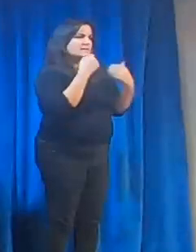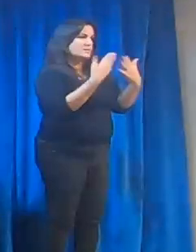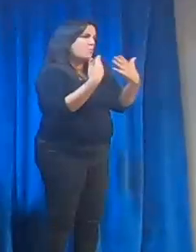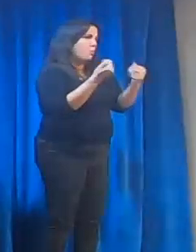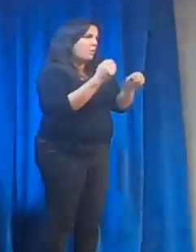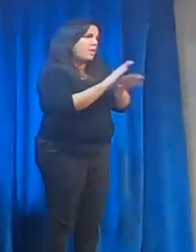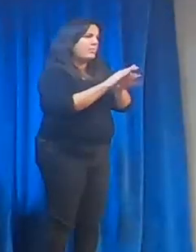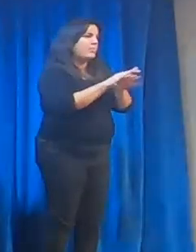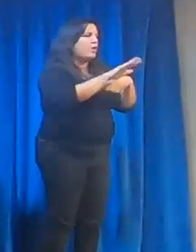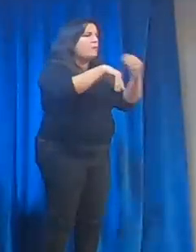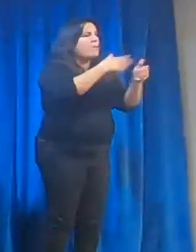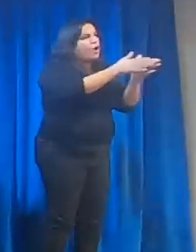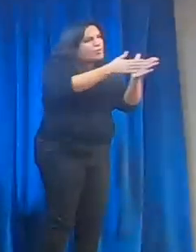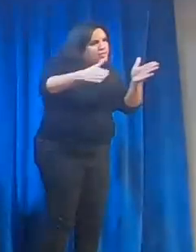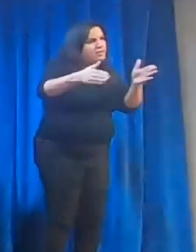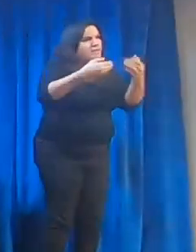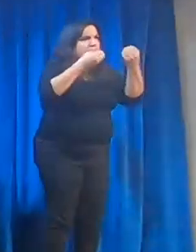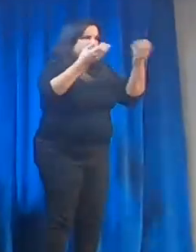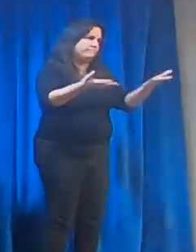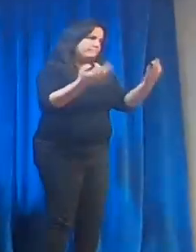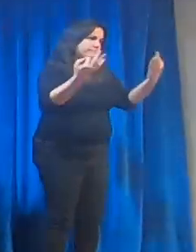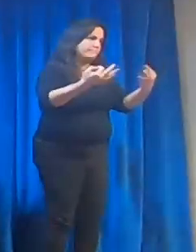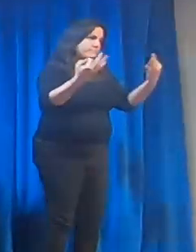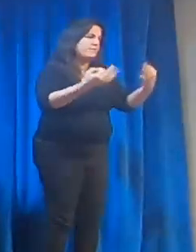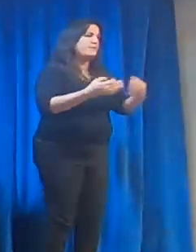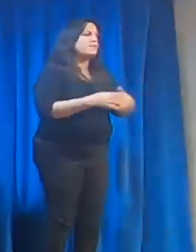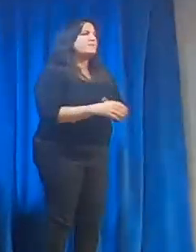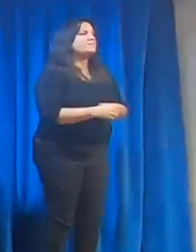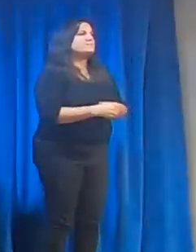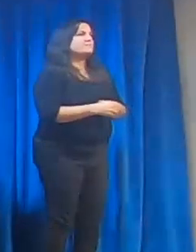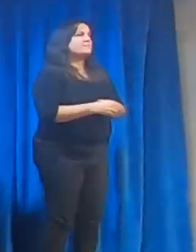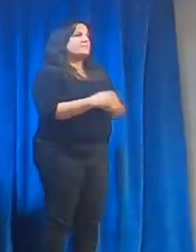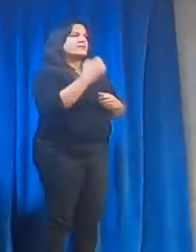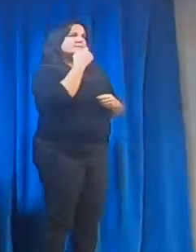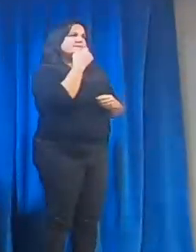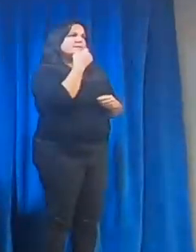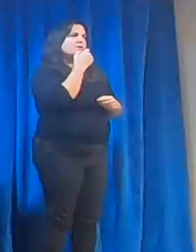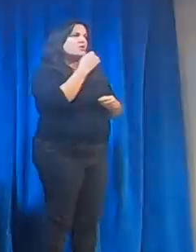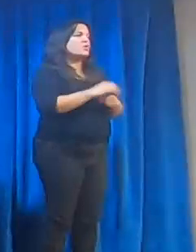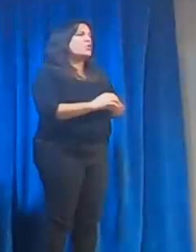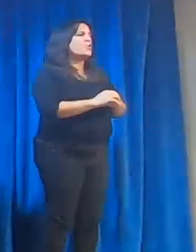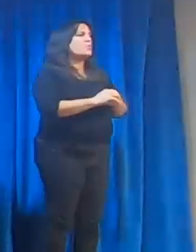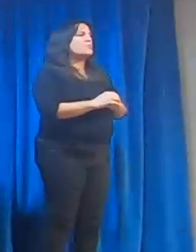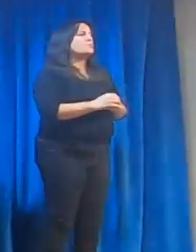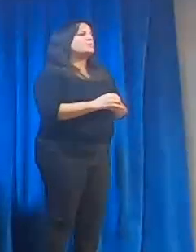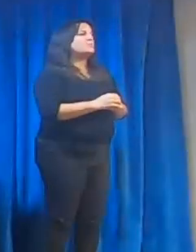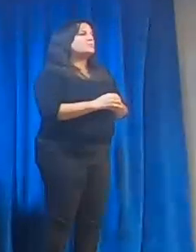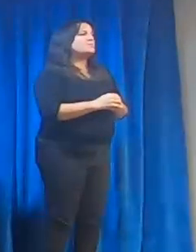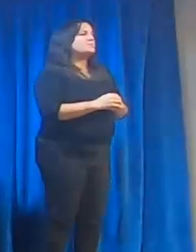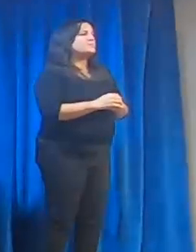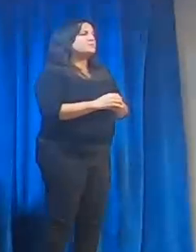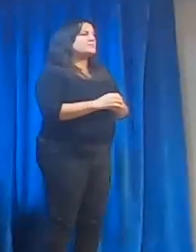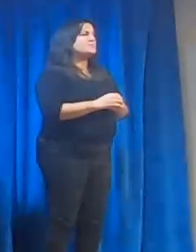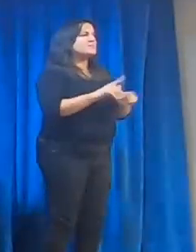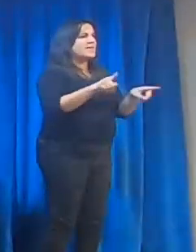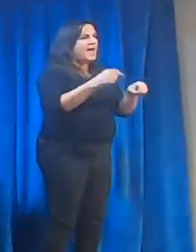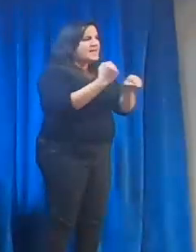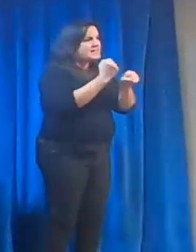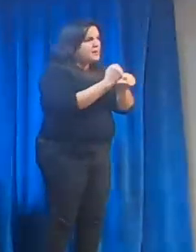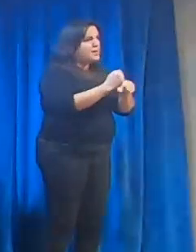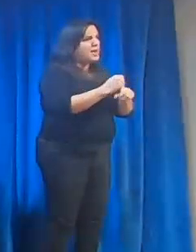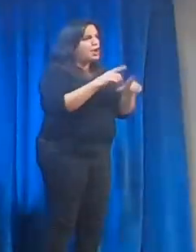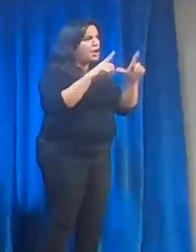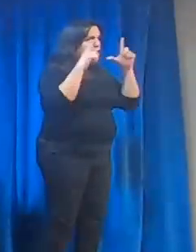puede. Hace lo que puede en el universo de la cara. Ahí trabaja con la cara, no con el